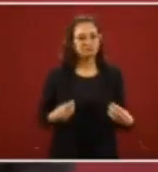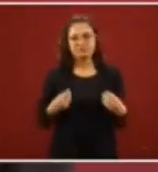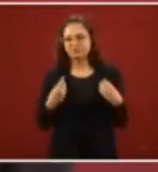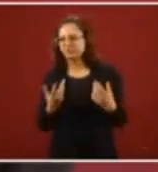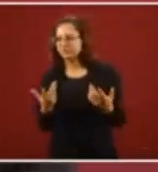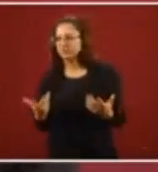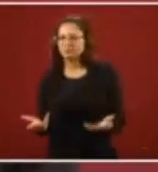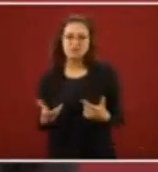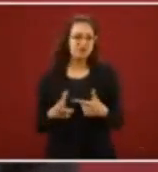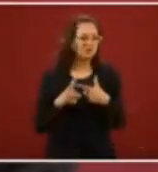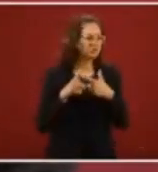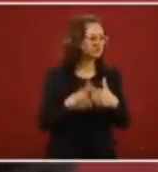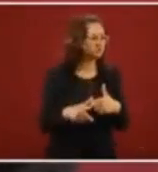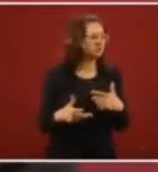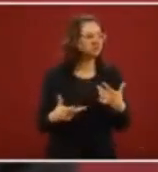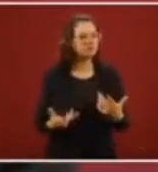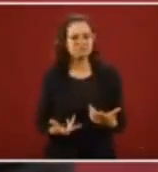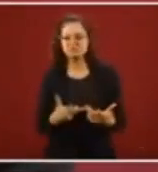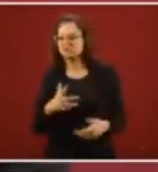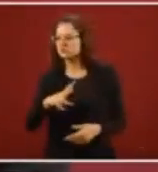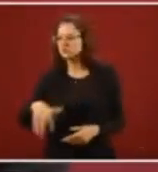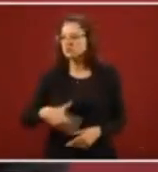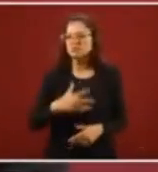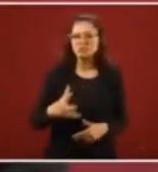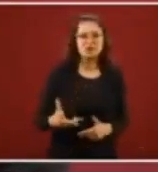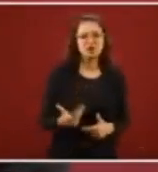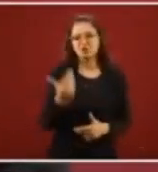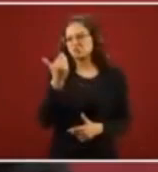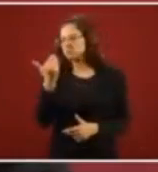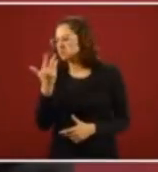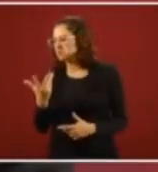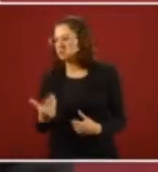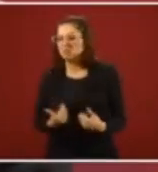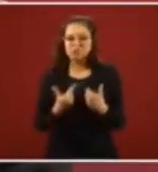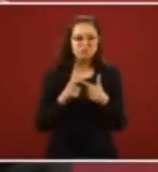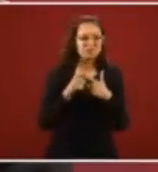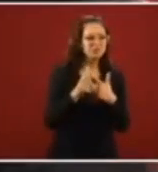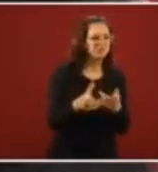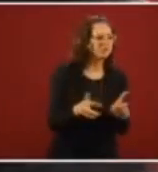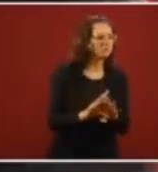mismo tiempo arriesgar la vida para sobrevivir.